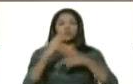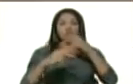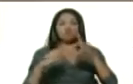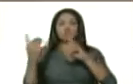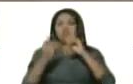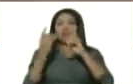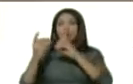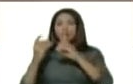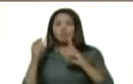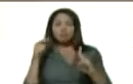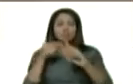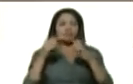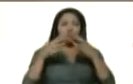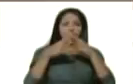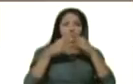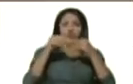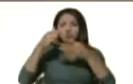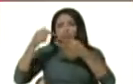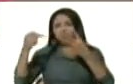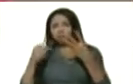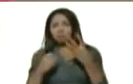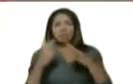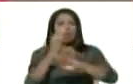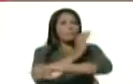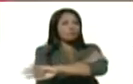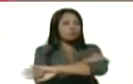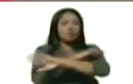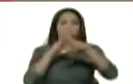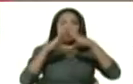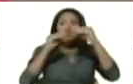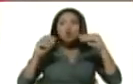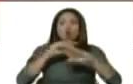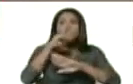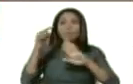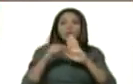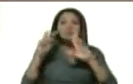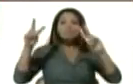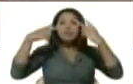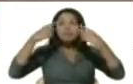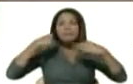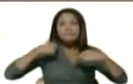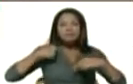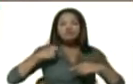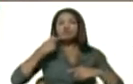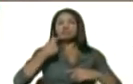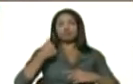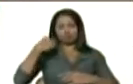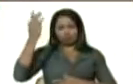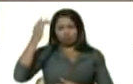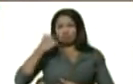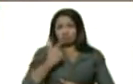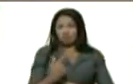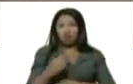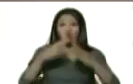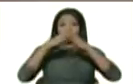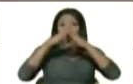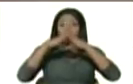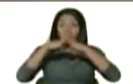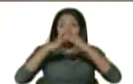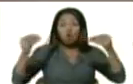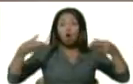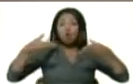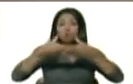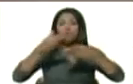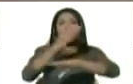diálogo con todos los factores de la oposición, con todo. Escúchenme bien, que sé lo que les digo. Con todos los factores